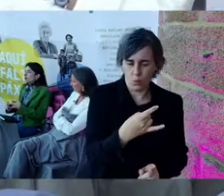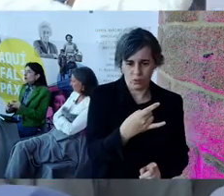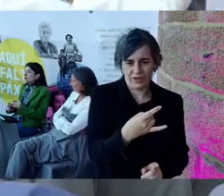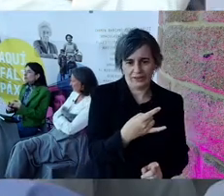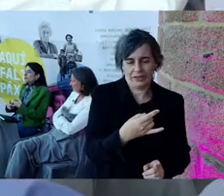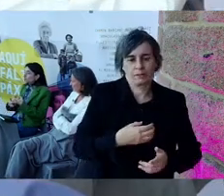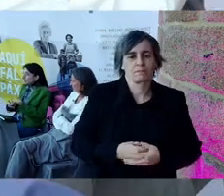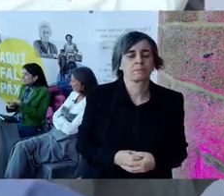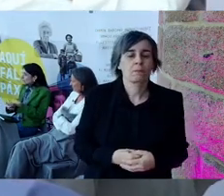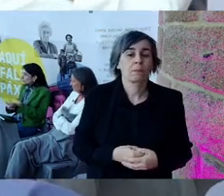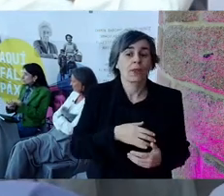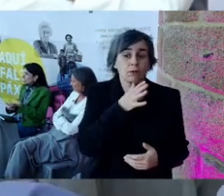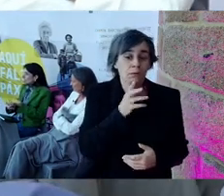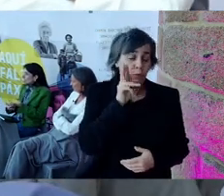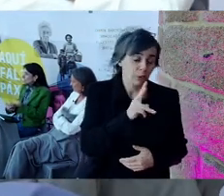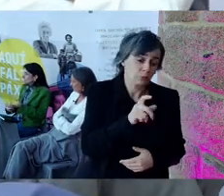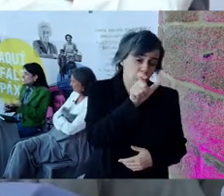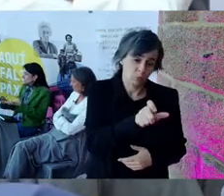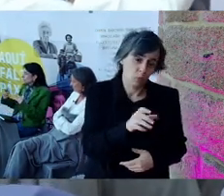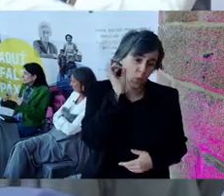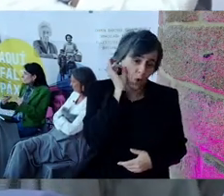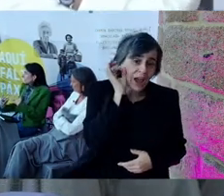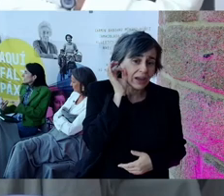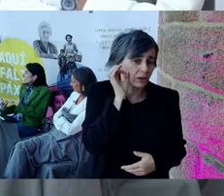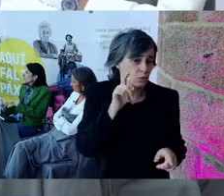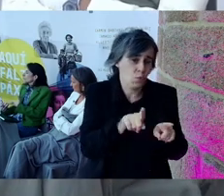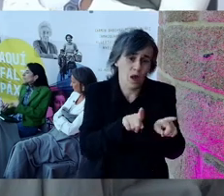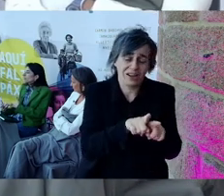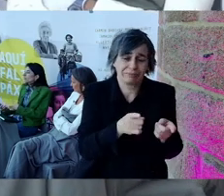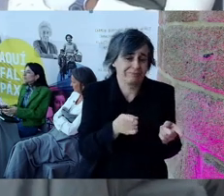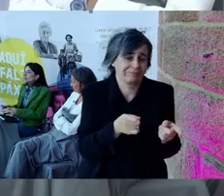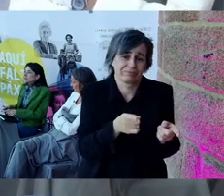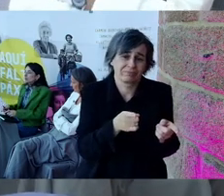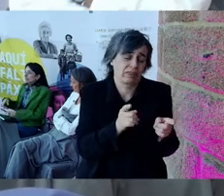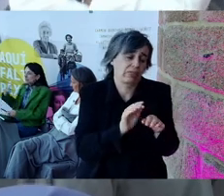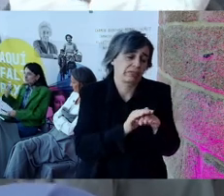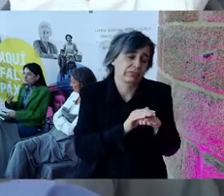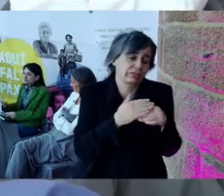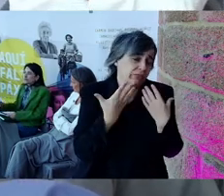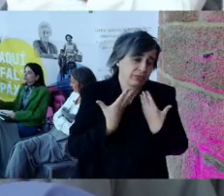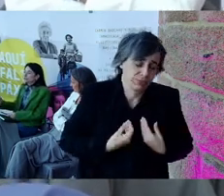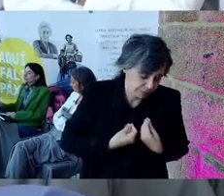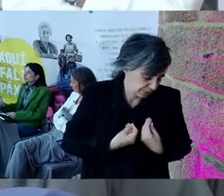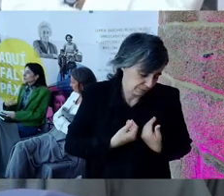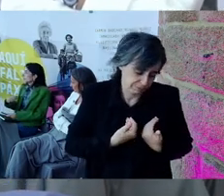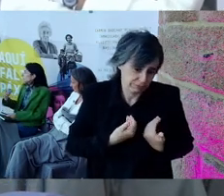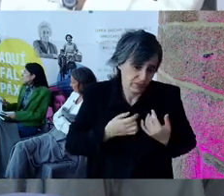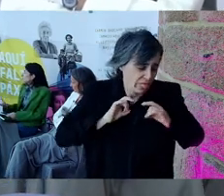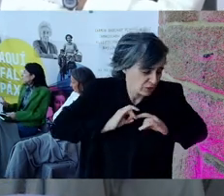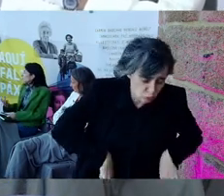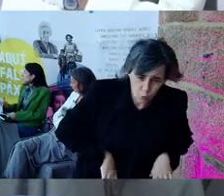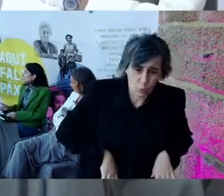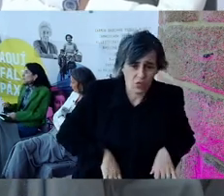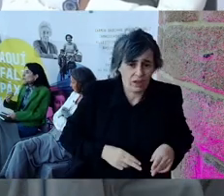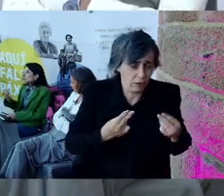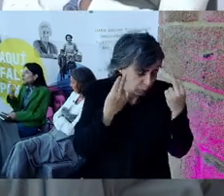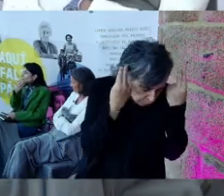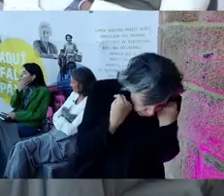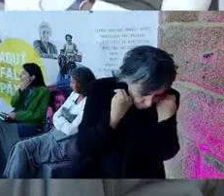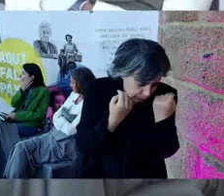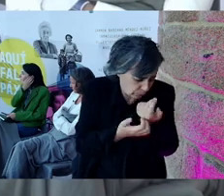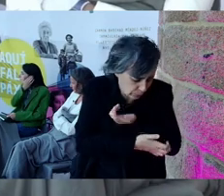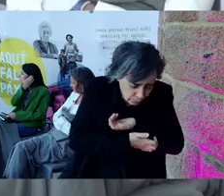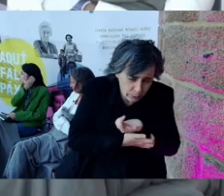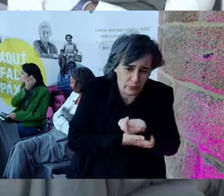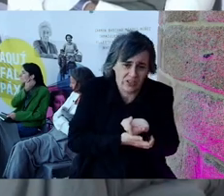forja en la crónica, ¿no? Porque vemos a una mujer deshonrada, en tanto que mujer, viéndose su